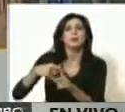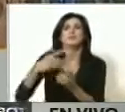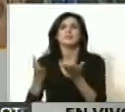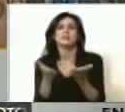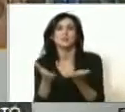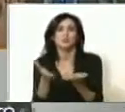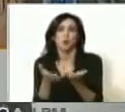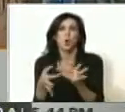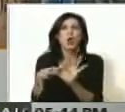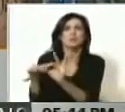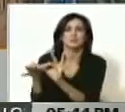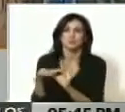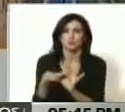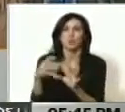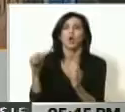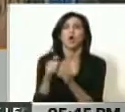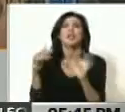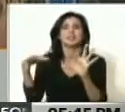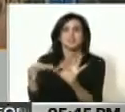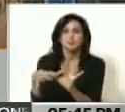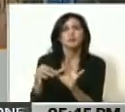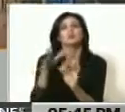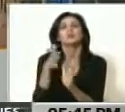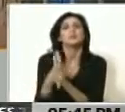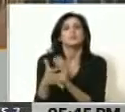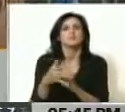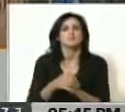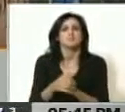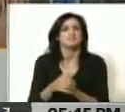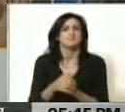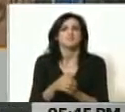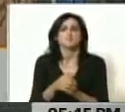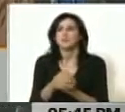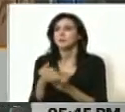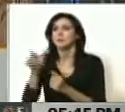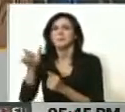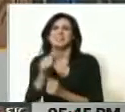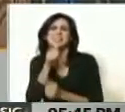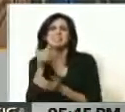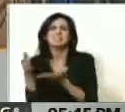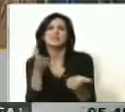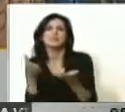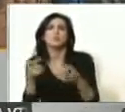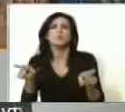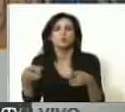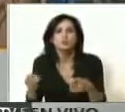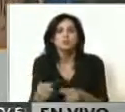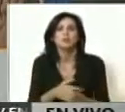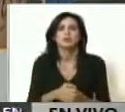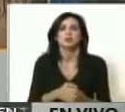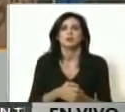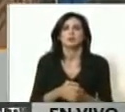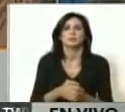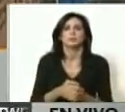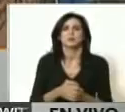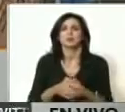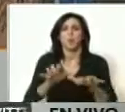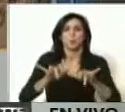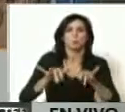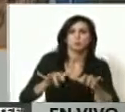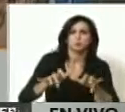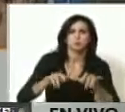porque ahí conectamos lo que tiene que ver con proveedores de servicios. El sector multimedia, que es un